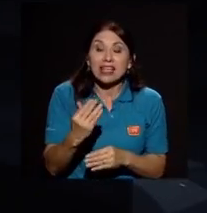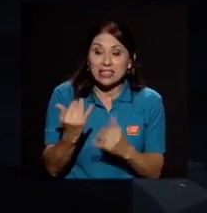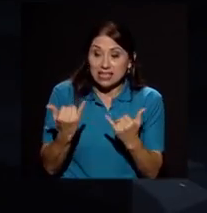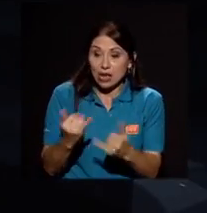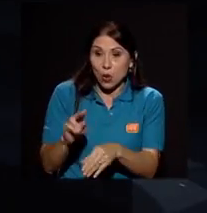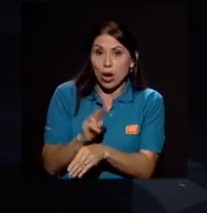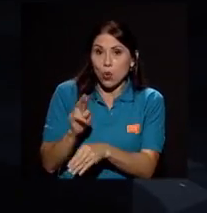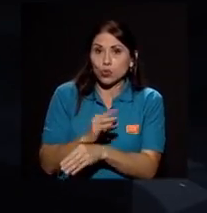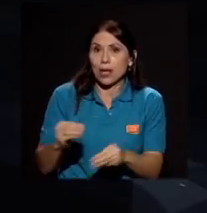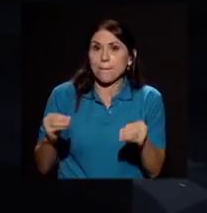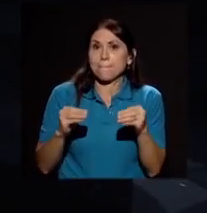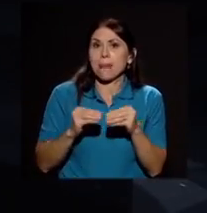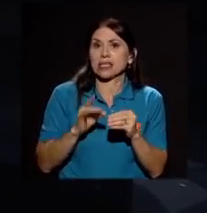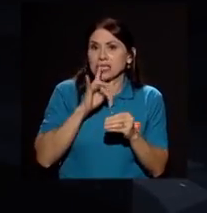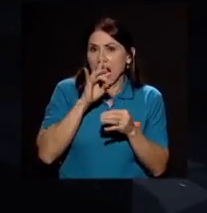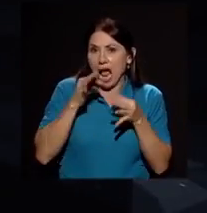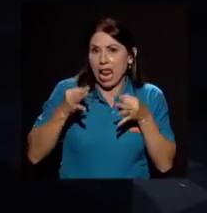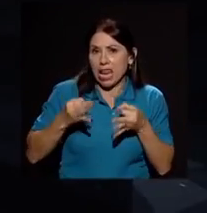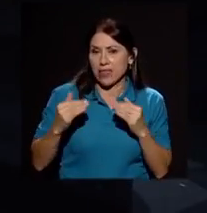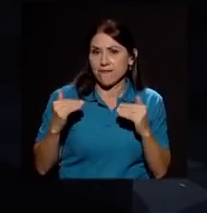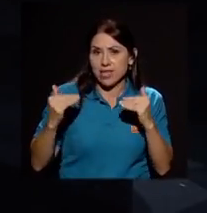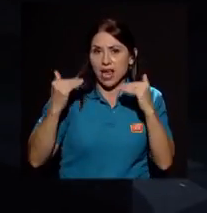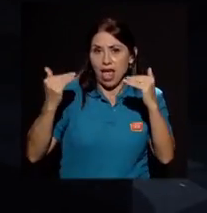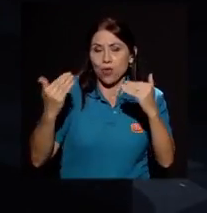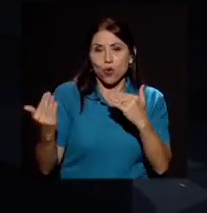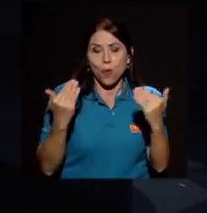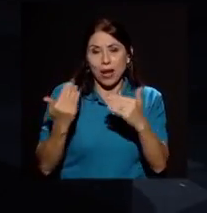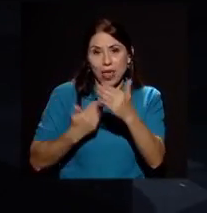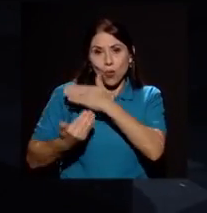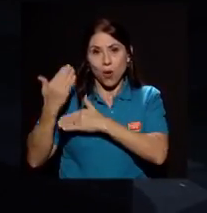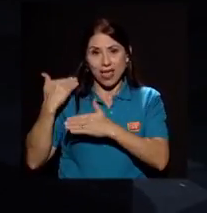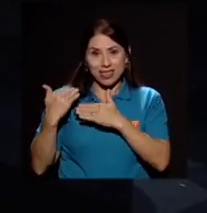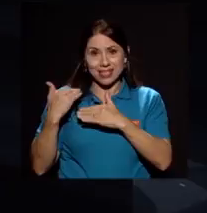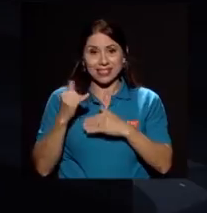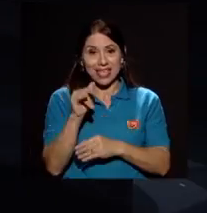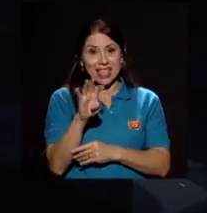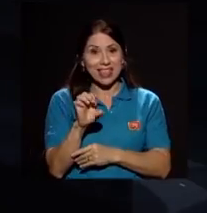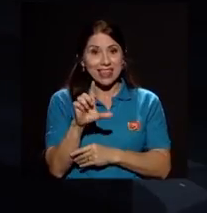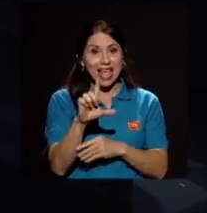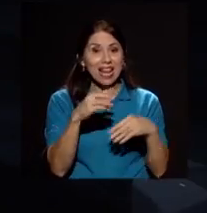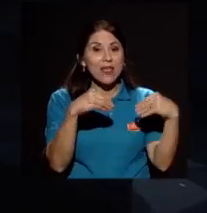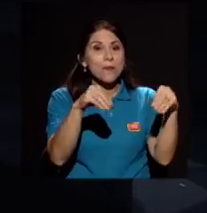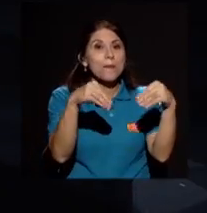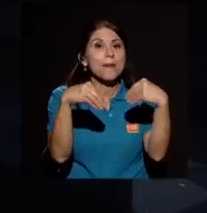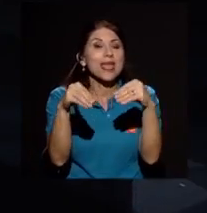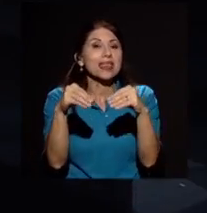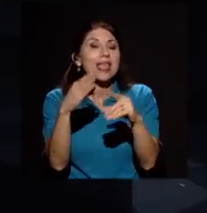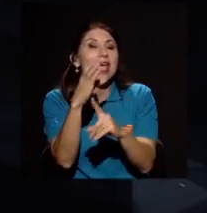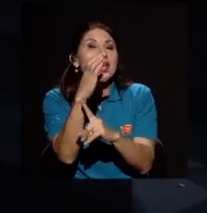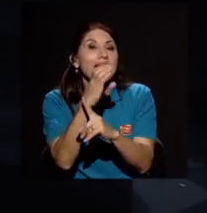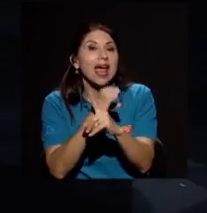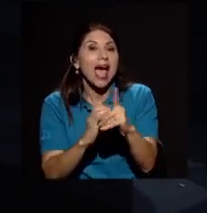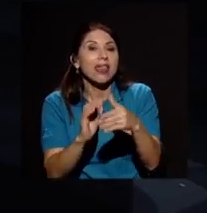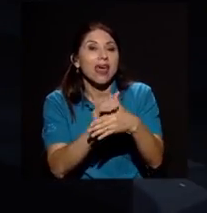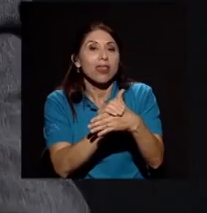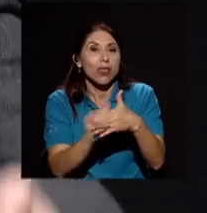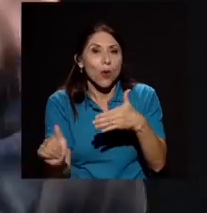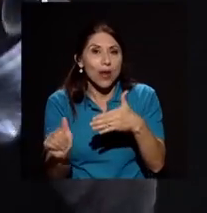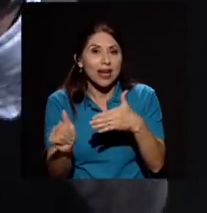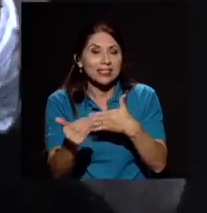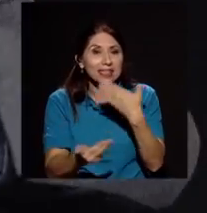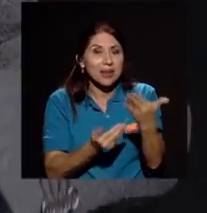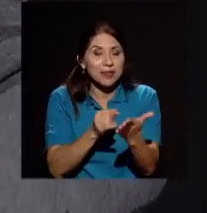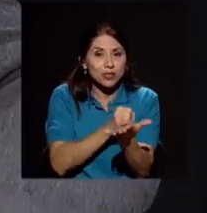calificado en costa rica que antes por cada dólar quinta el exporta hoy día en servicios de investigación y desarrollo